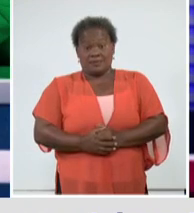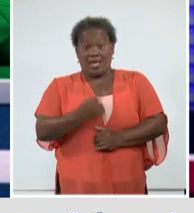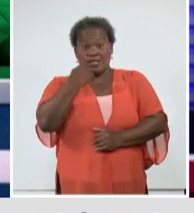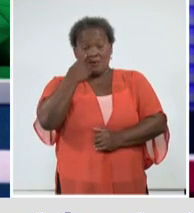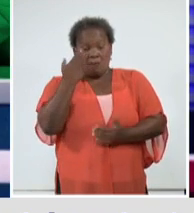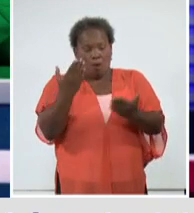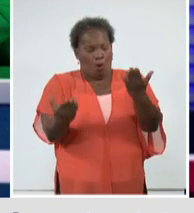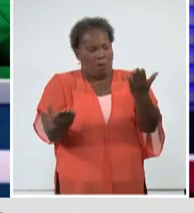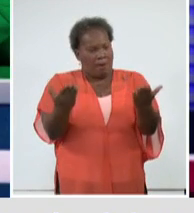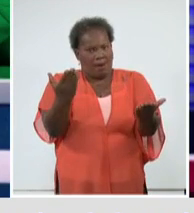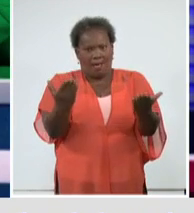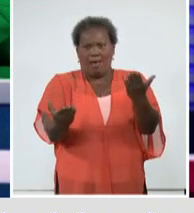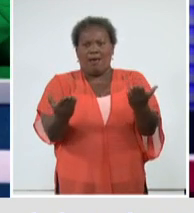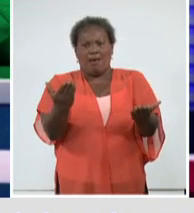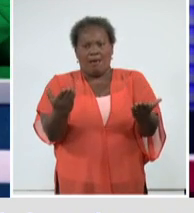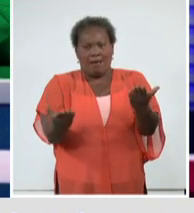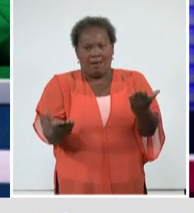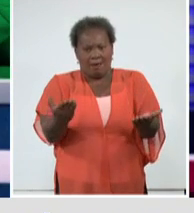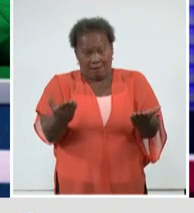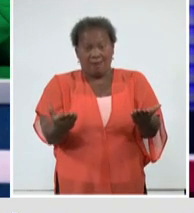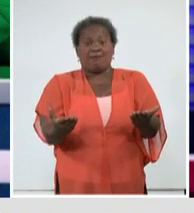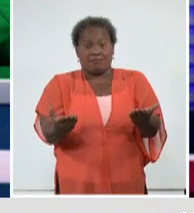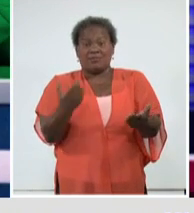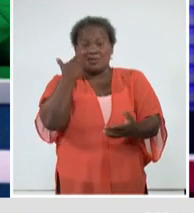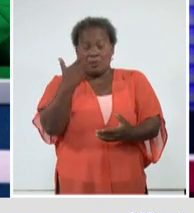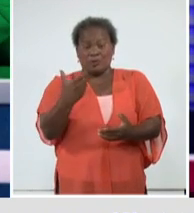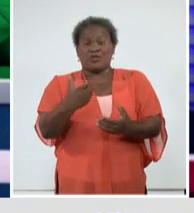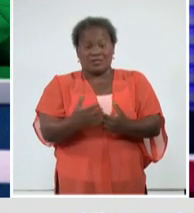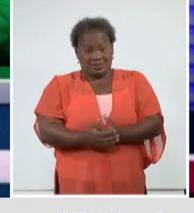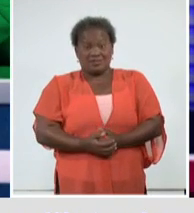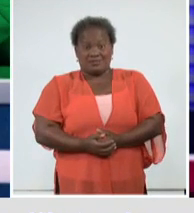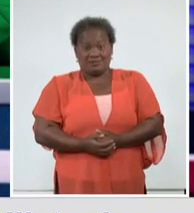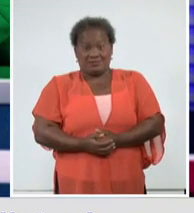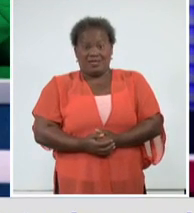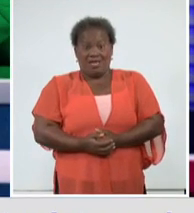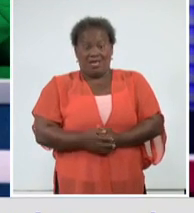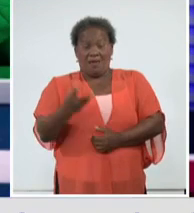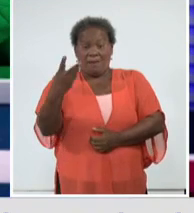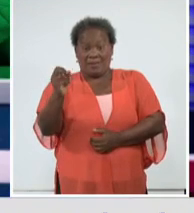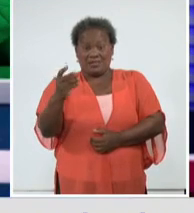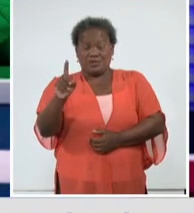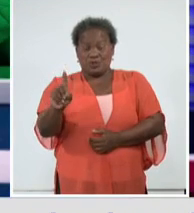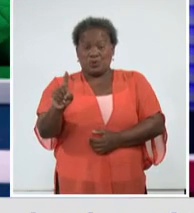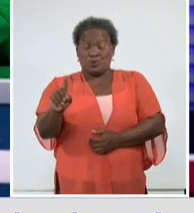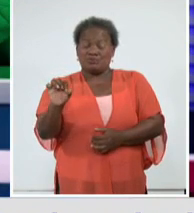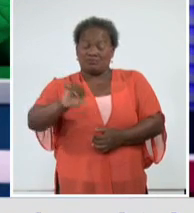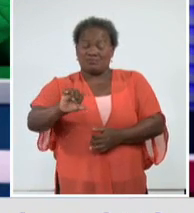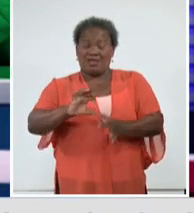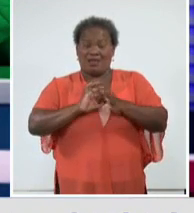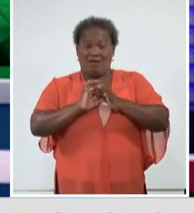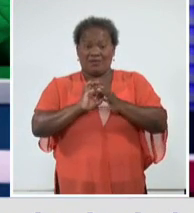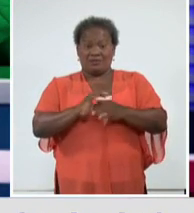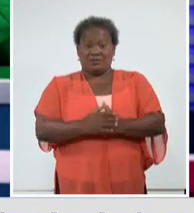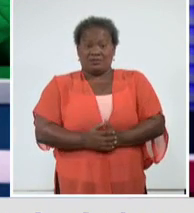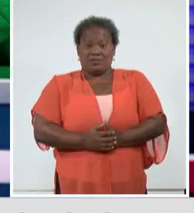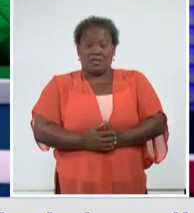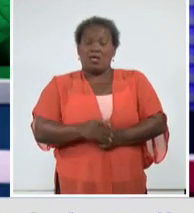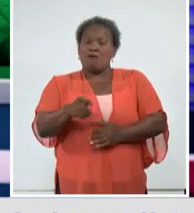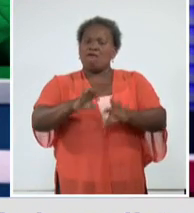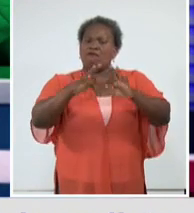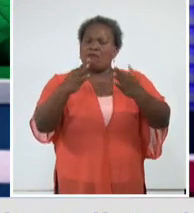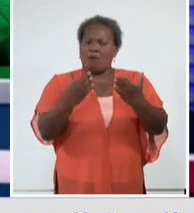pues obviamente es un elemento más de peso para decir que nuestra presencia es obligada, que el llamado a la familia